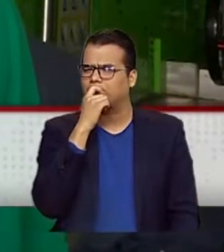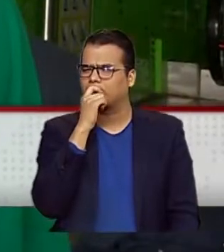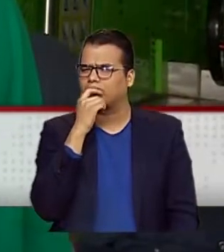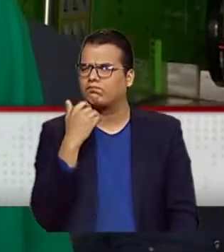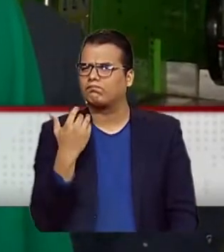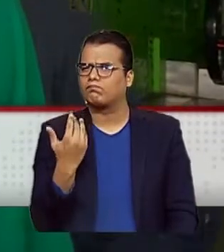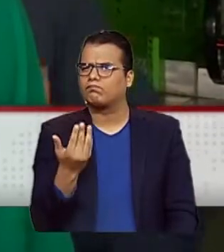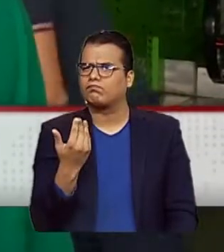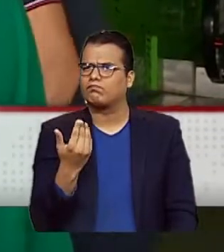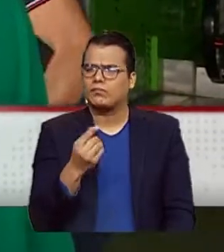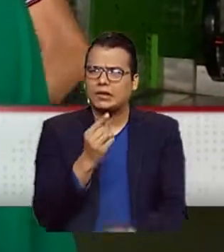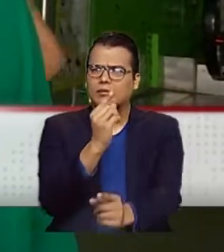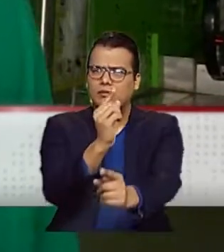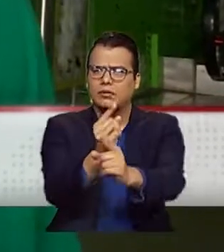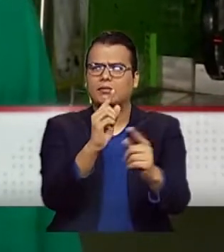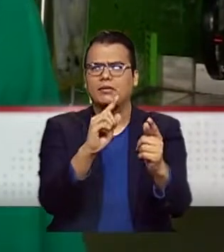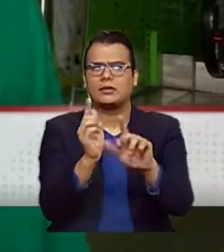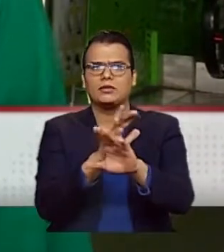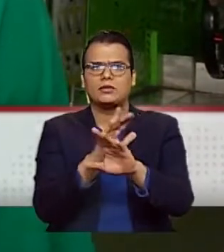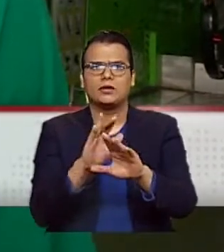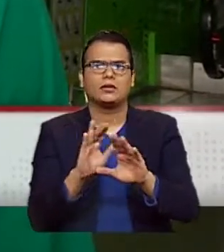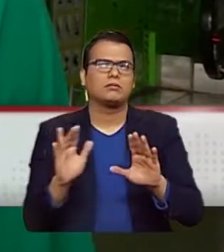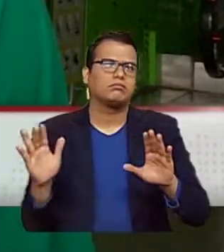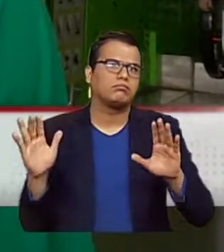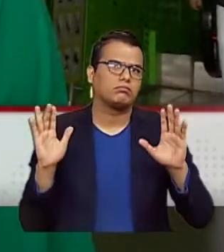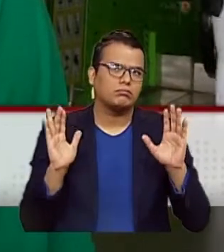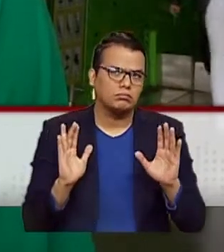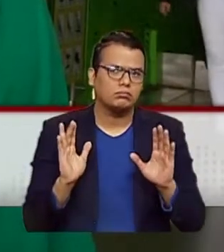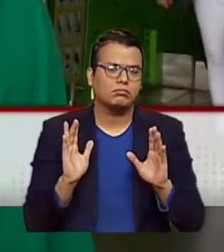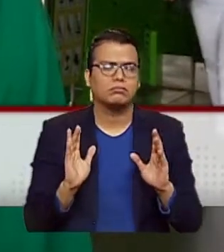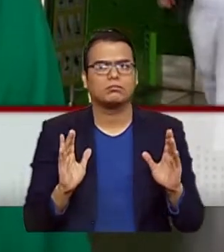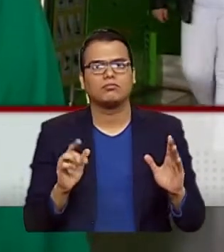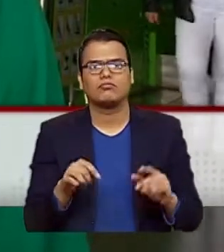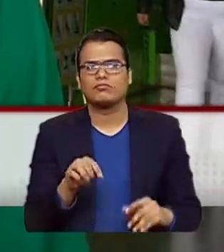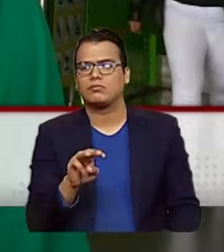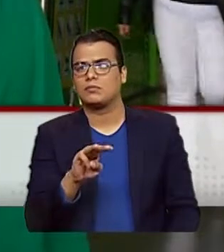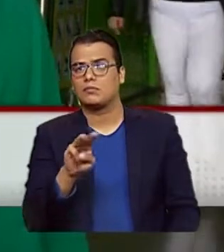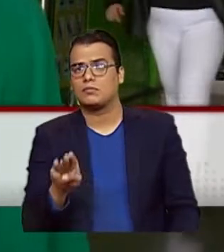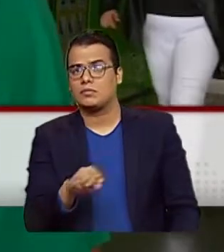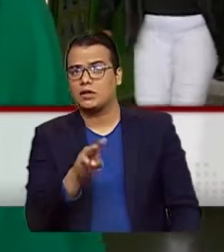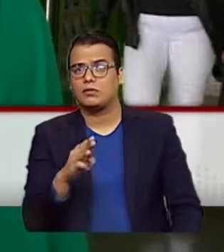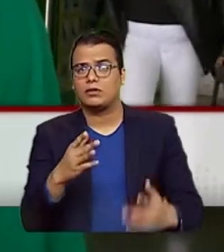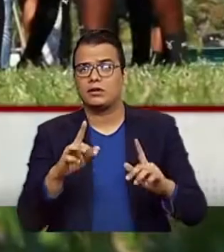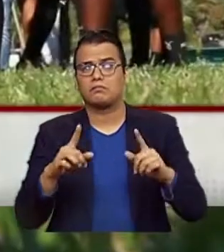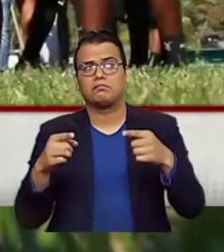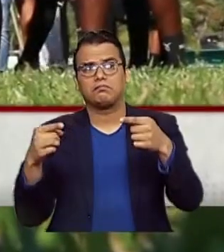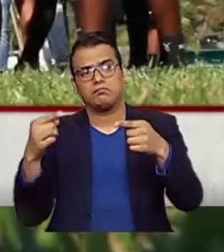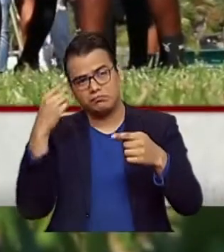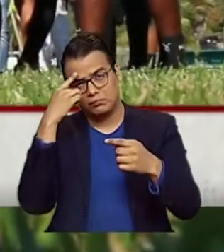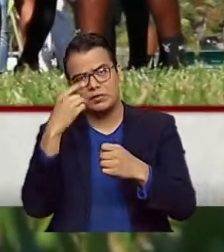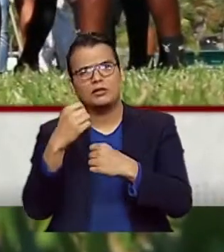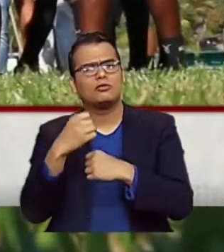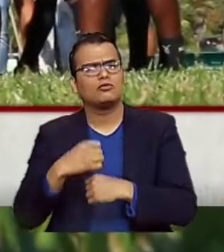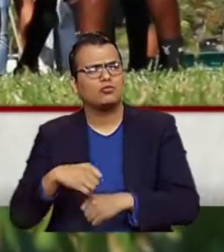absolutamente nada. Tenemos la posibilidad de tener un partido el miércoles y desde ahí tratar de lo